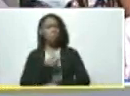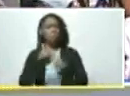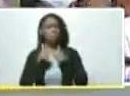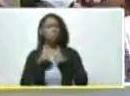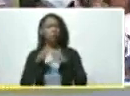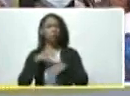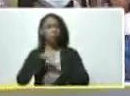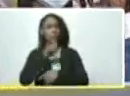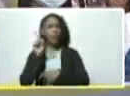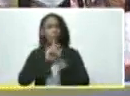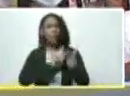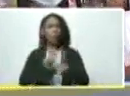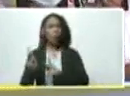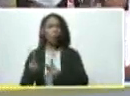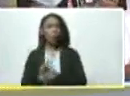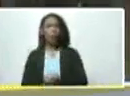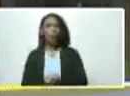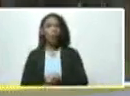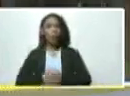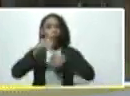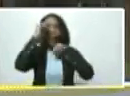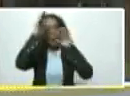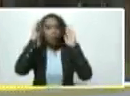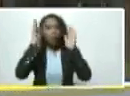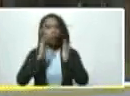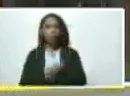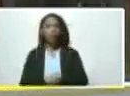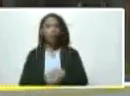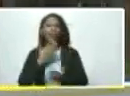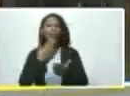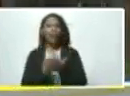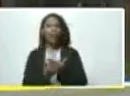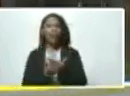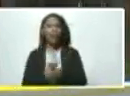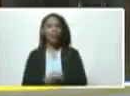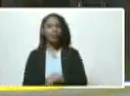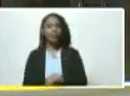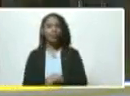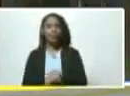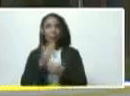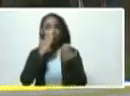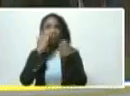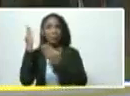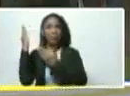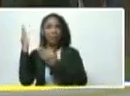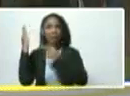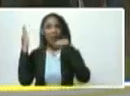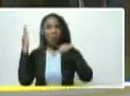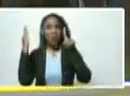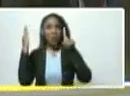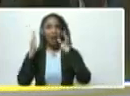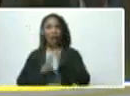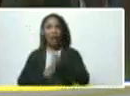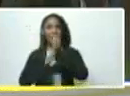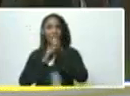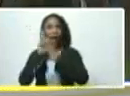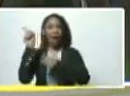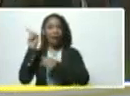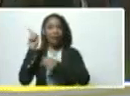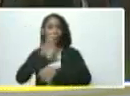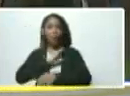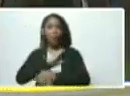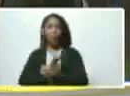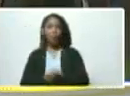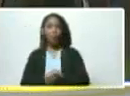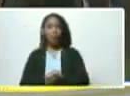todo este programa de atención. Gracias. Mira, aquí tenemos a una de las lideresas de allá.